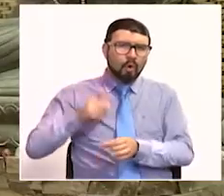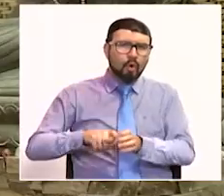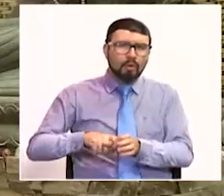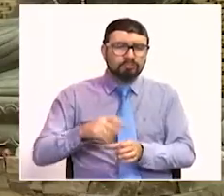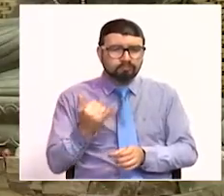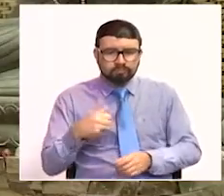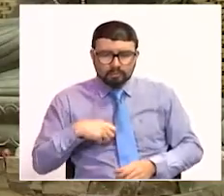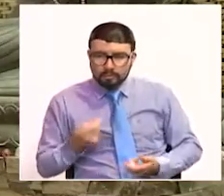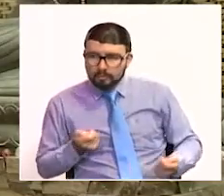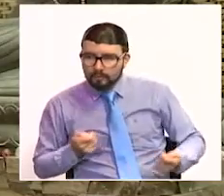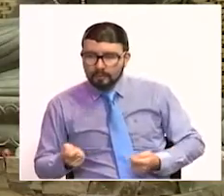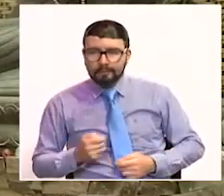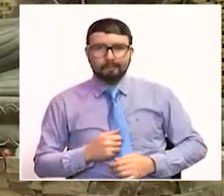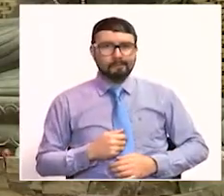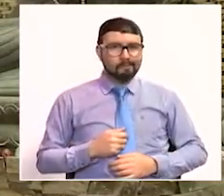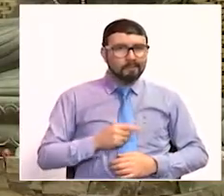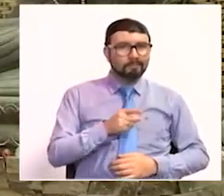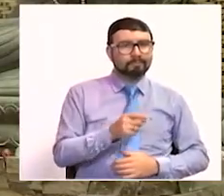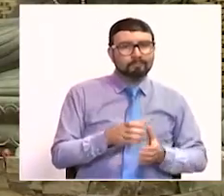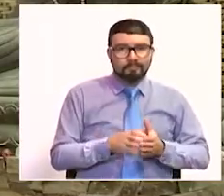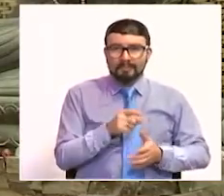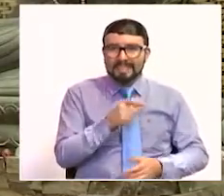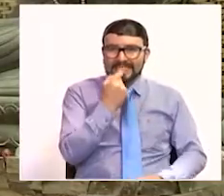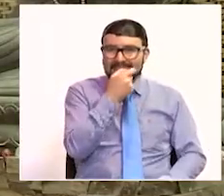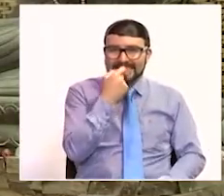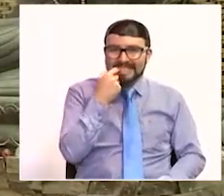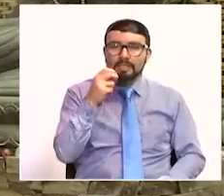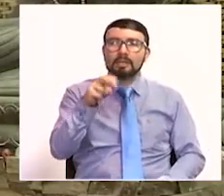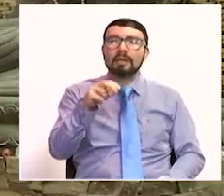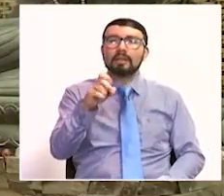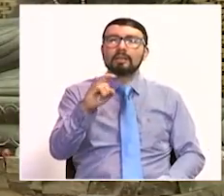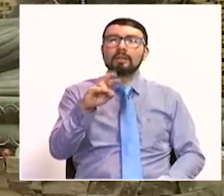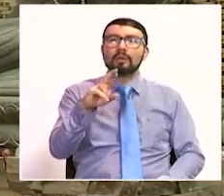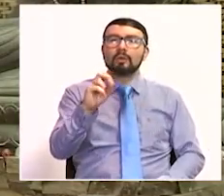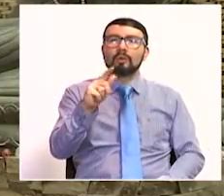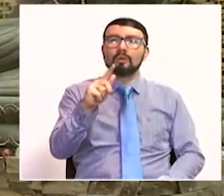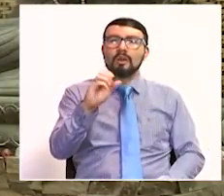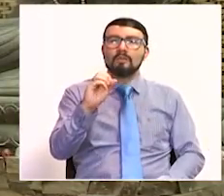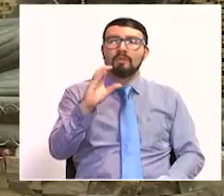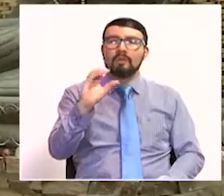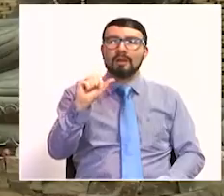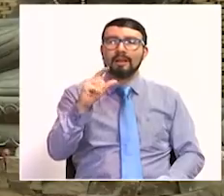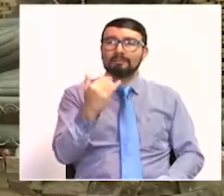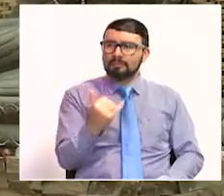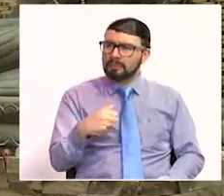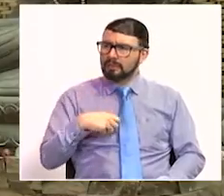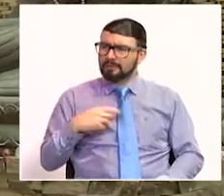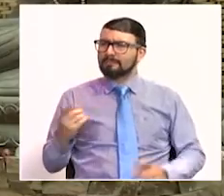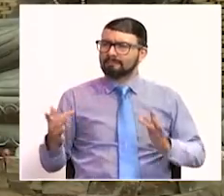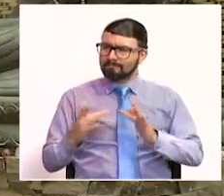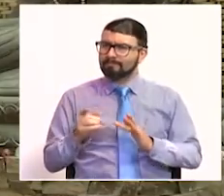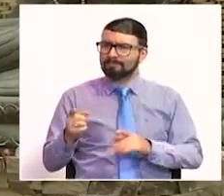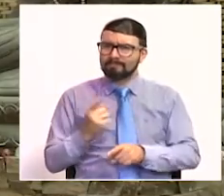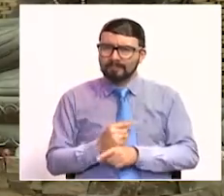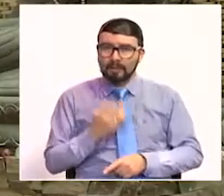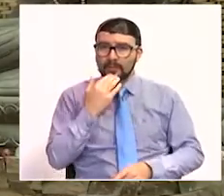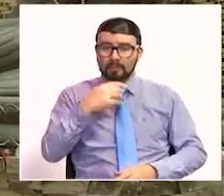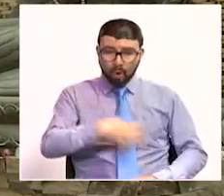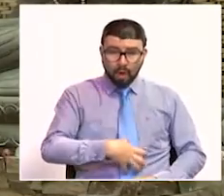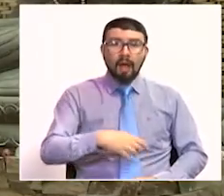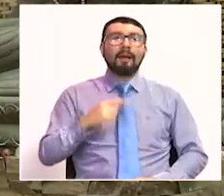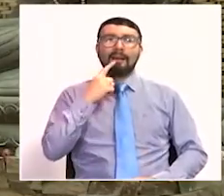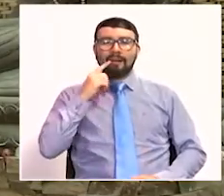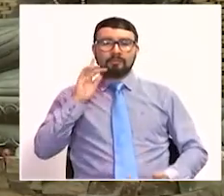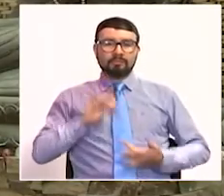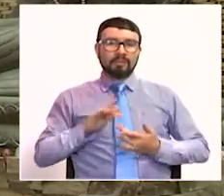de la odontología neurofocal podemos ayudar en ese diagnóstico médico por la relación que existe órgano-dientes.